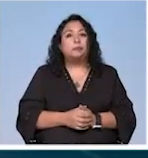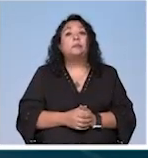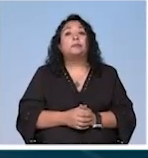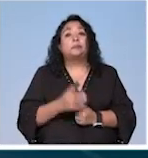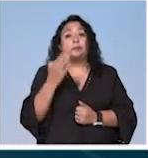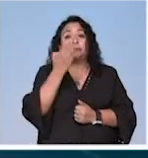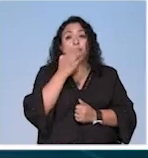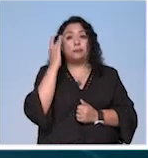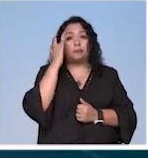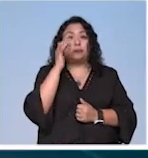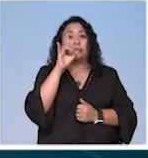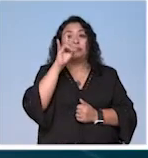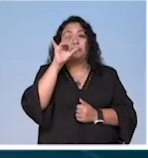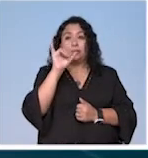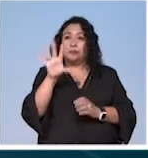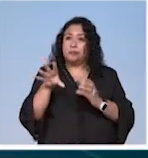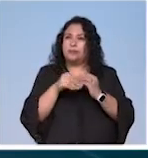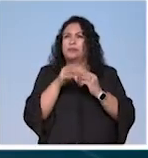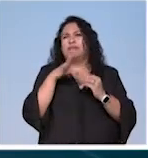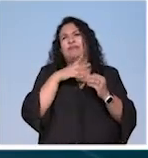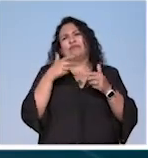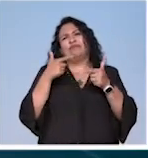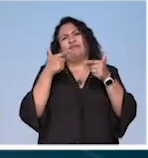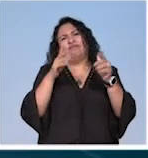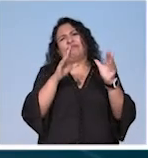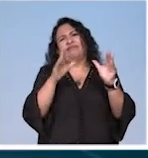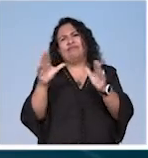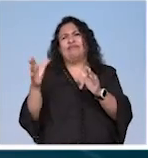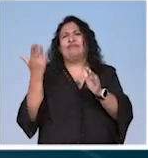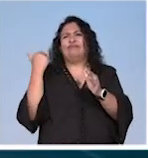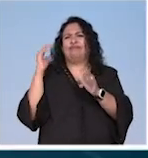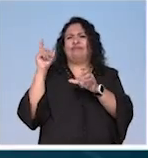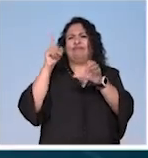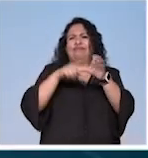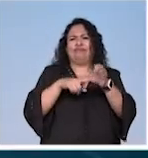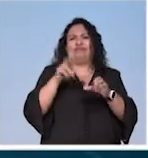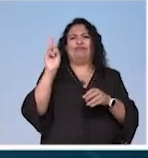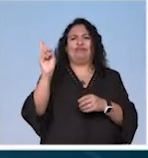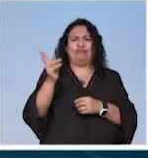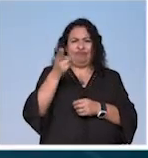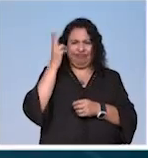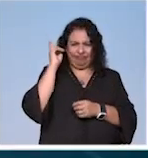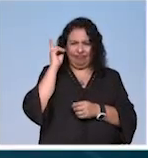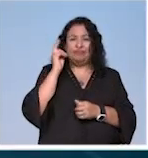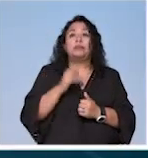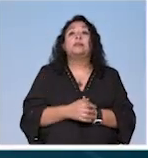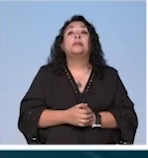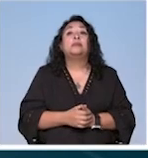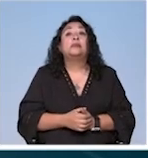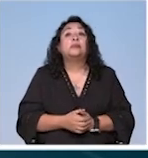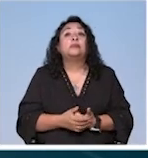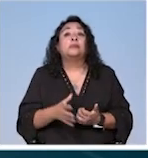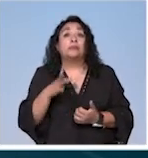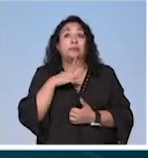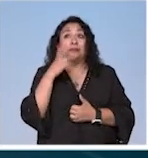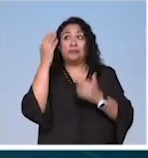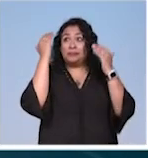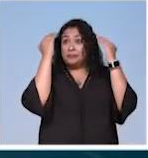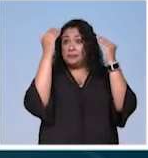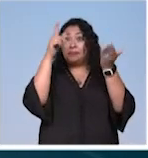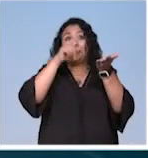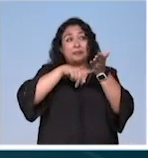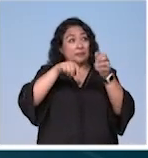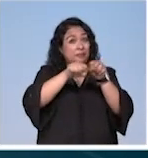El Colegio de San Ildefonso formó un sinfín de generaciones desde que se integró a la Universidad Nacional Autónoma de México. Bajo este techo y entre